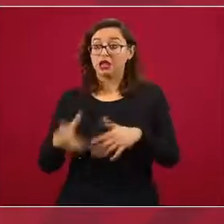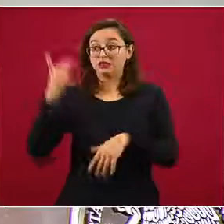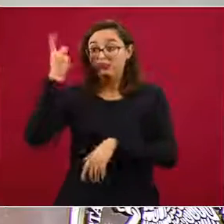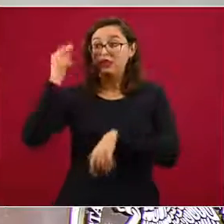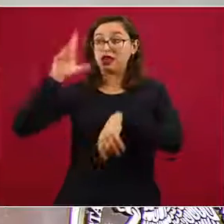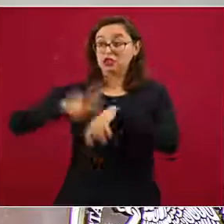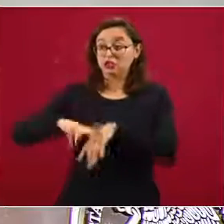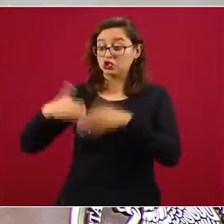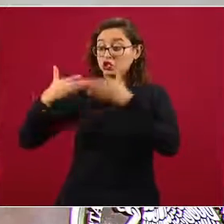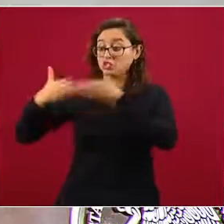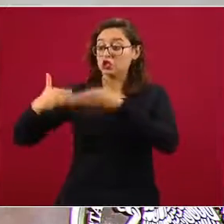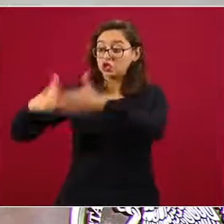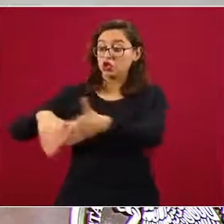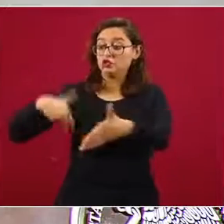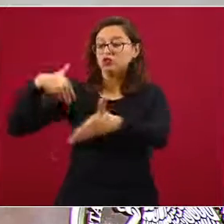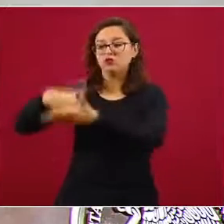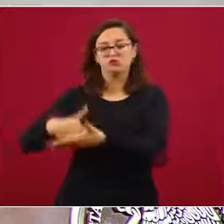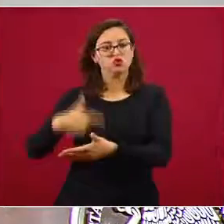Y por eso